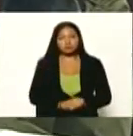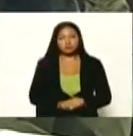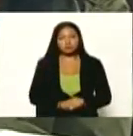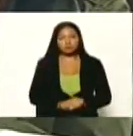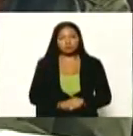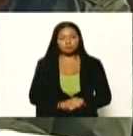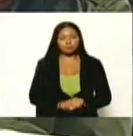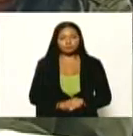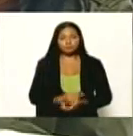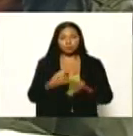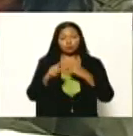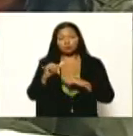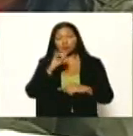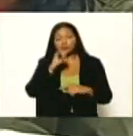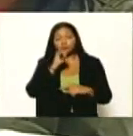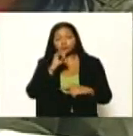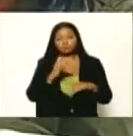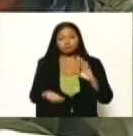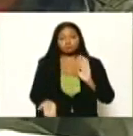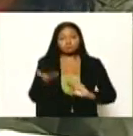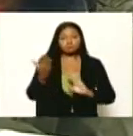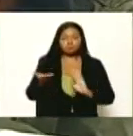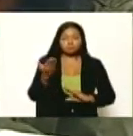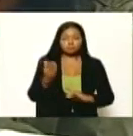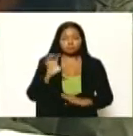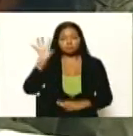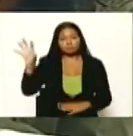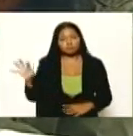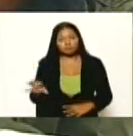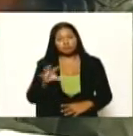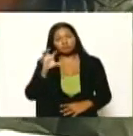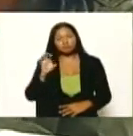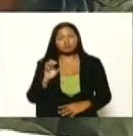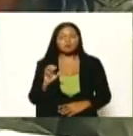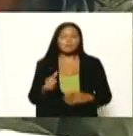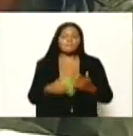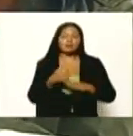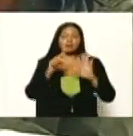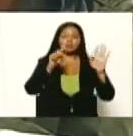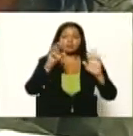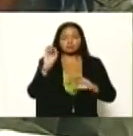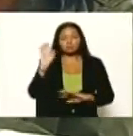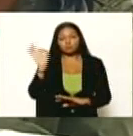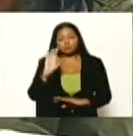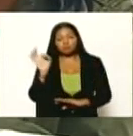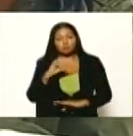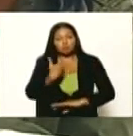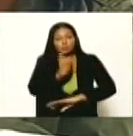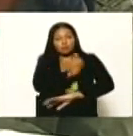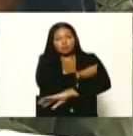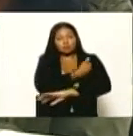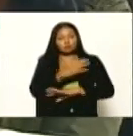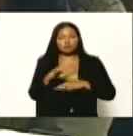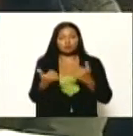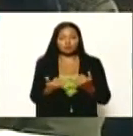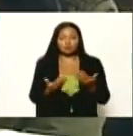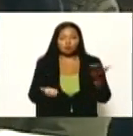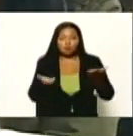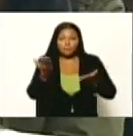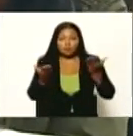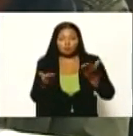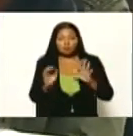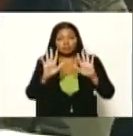otra información de valor. En los países con 60% de inmunidad por vacunación, si lo compara con